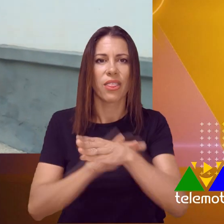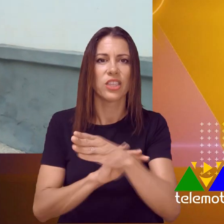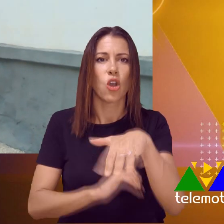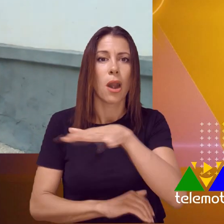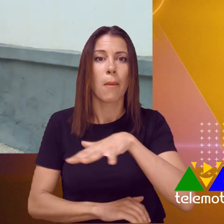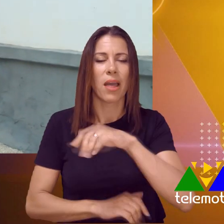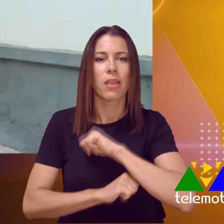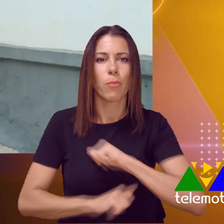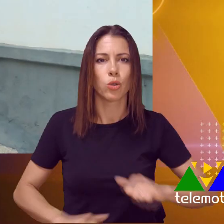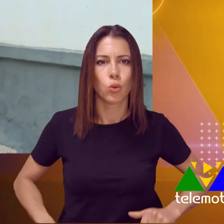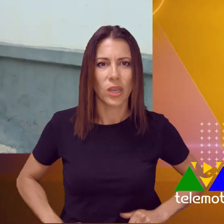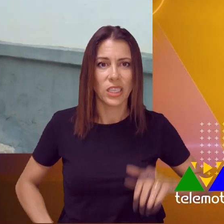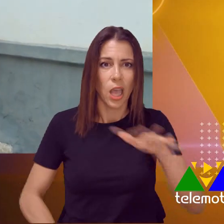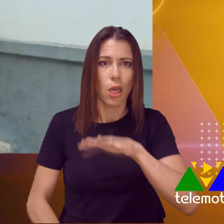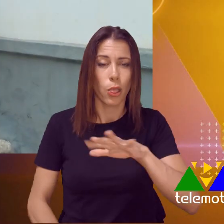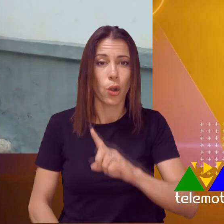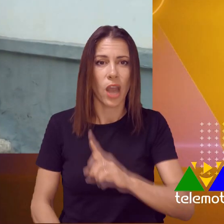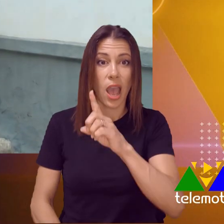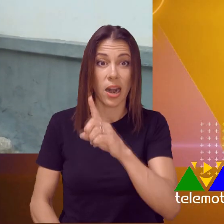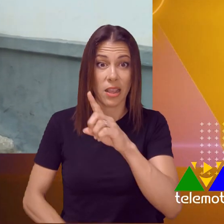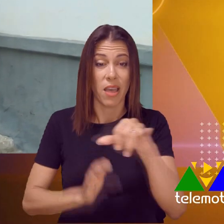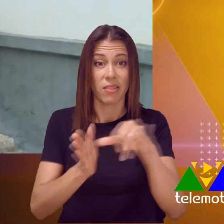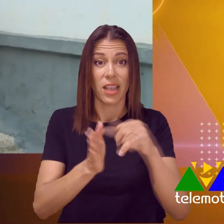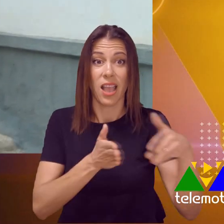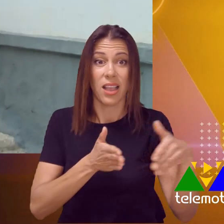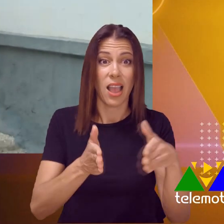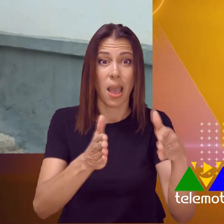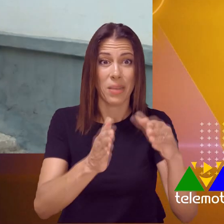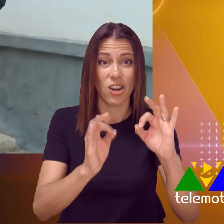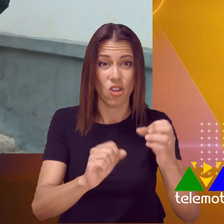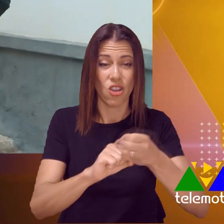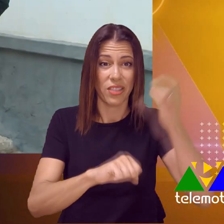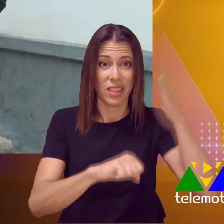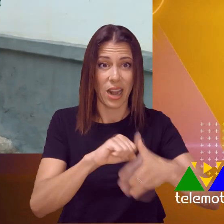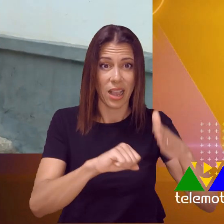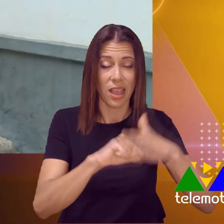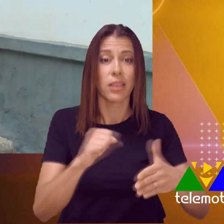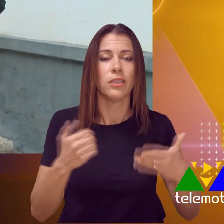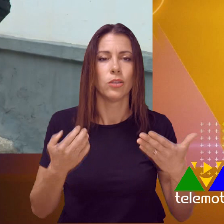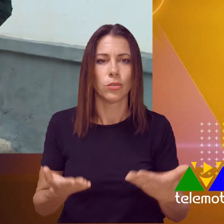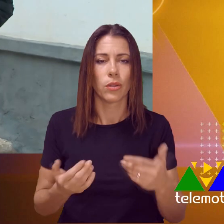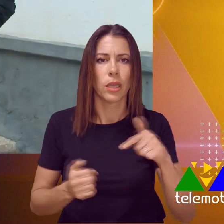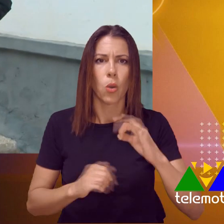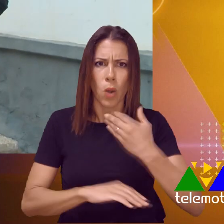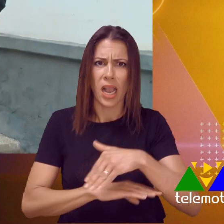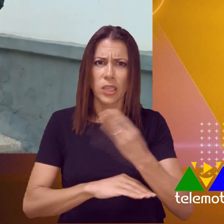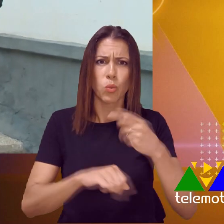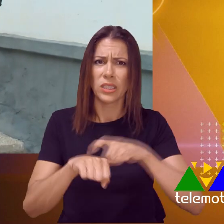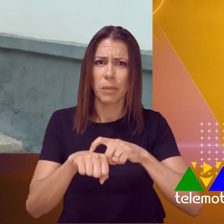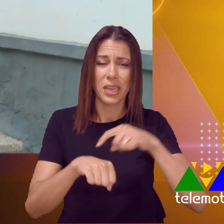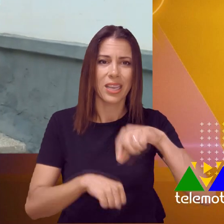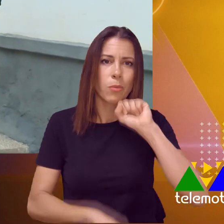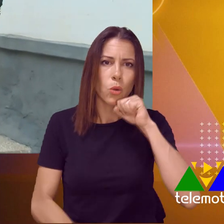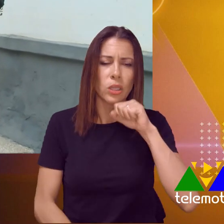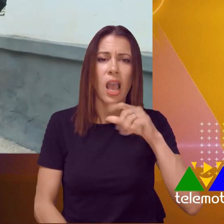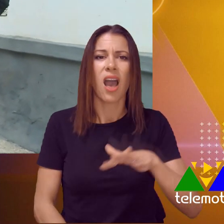Plaza Portugueses en la parte de arriba, desde el Camino a las Cañas a la calle Portugueses, y que es una calle muy típica de Motril, y